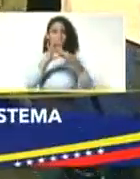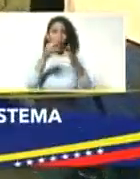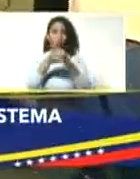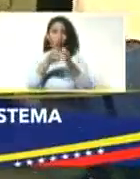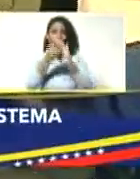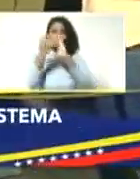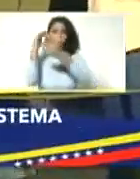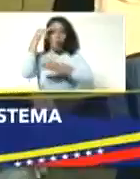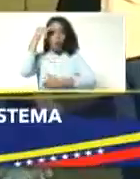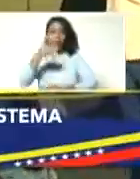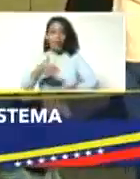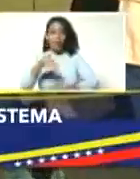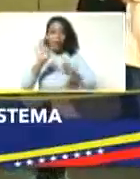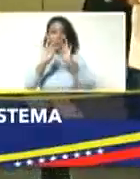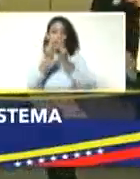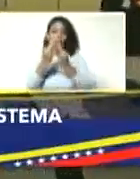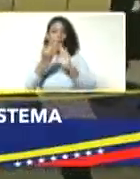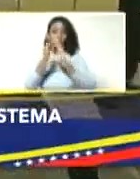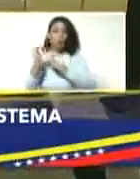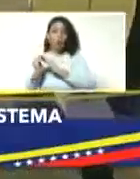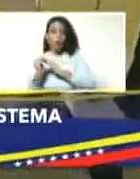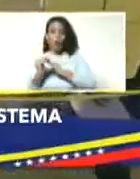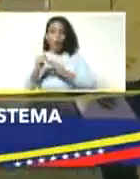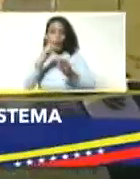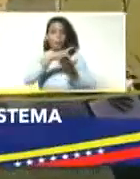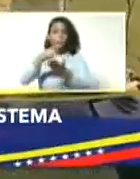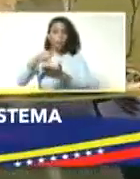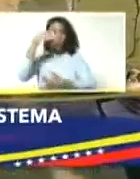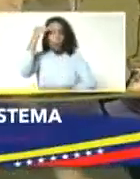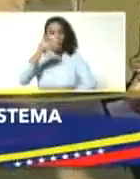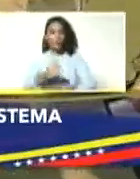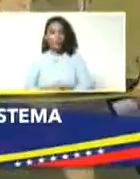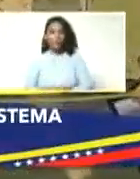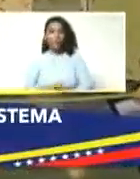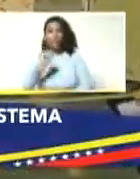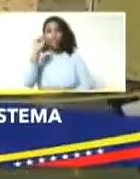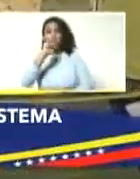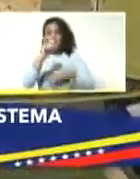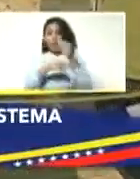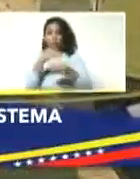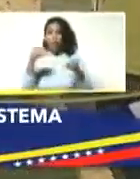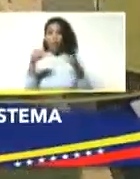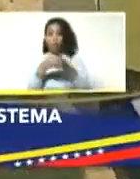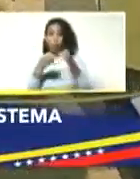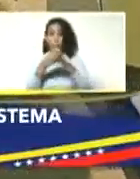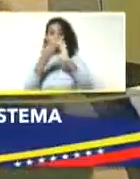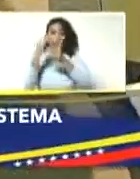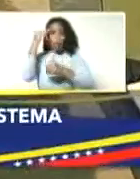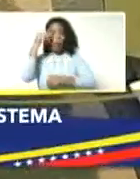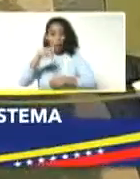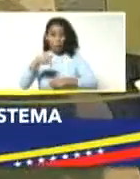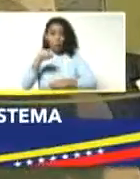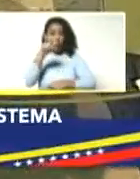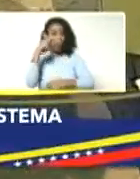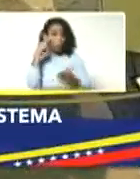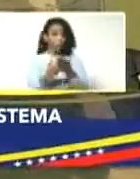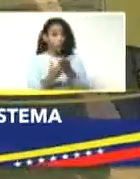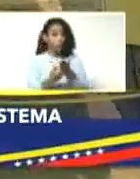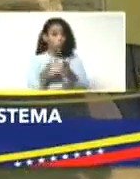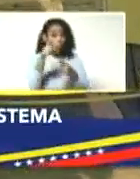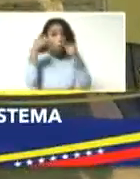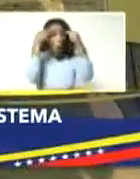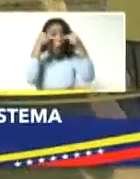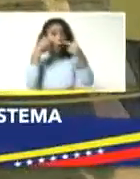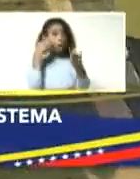Escuela Familia Comunidad y los miembros militares. Entonces, sí, se conformó aquí la Bricomil bien. Sí, señor. ¿Verdad? ¿Tú lo viste? Sí, señor. Y